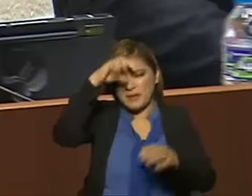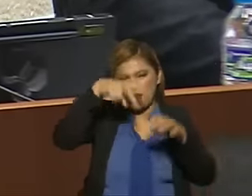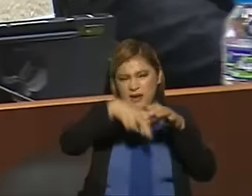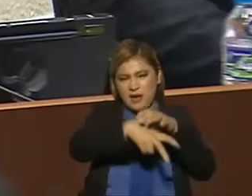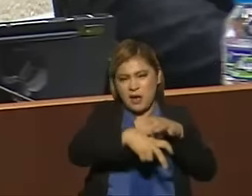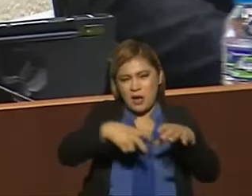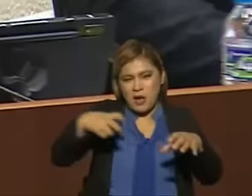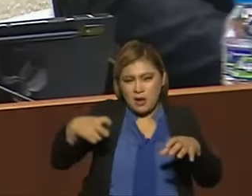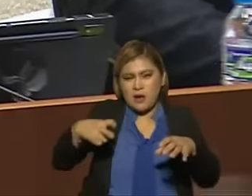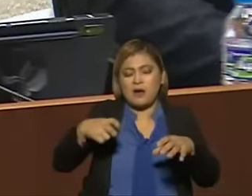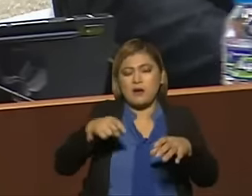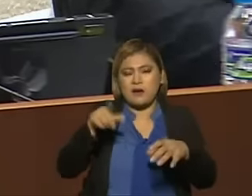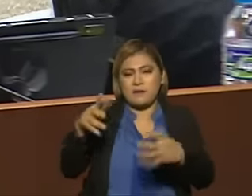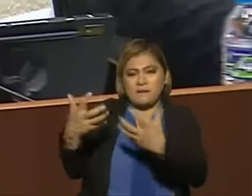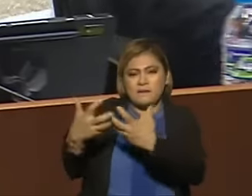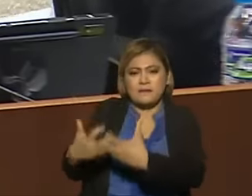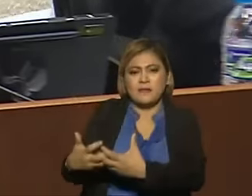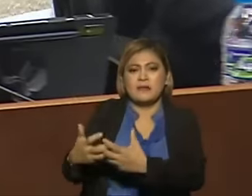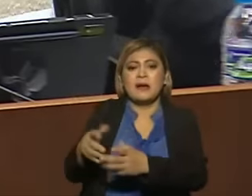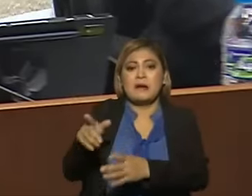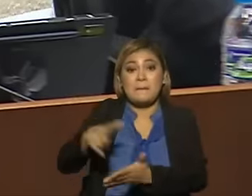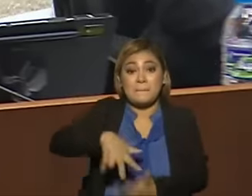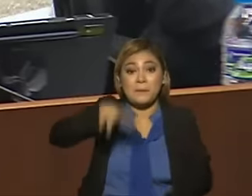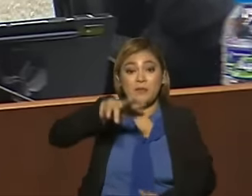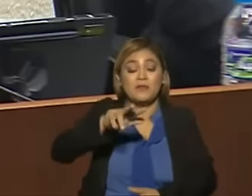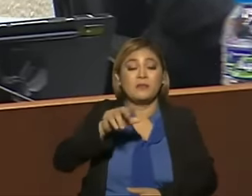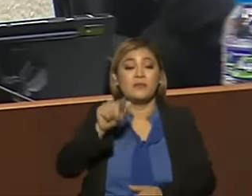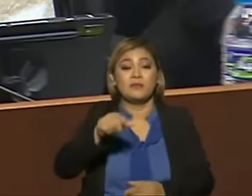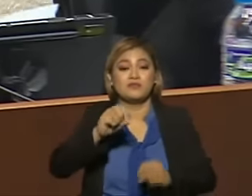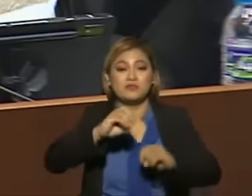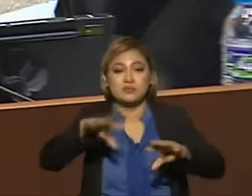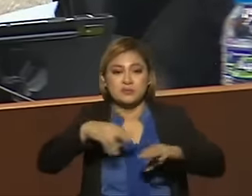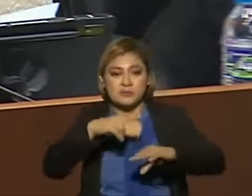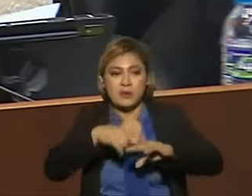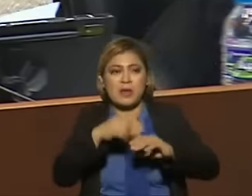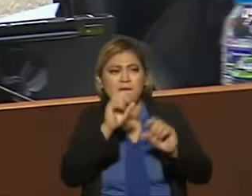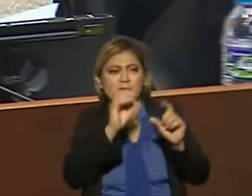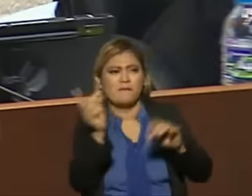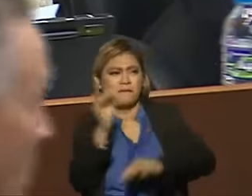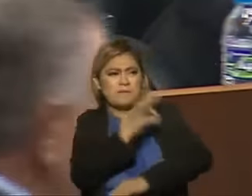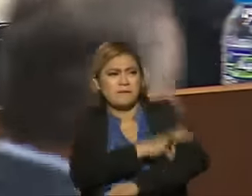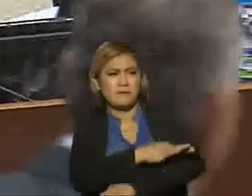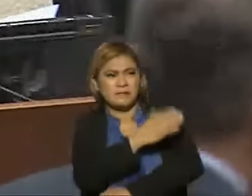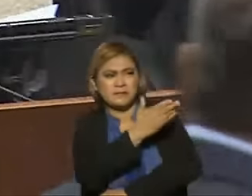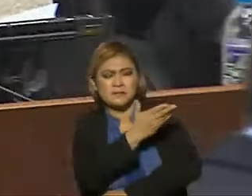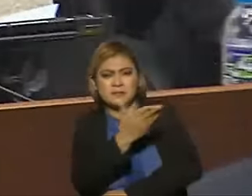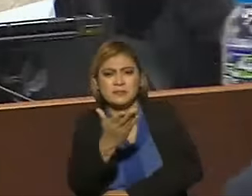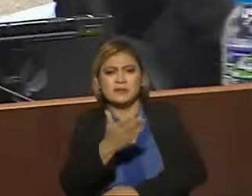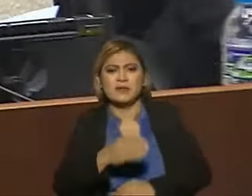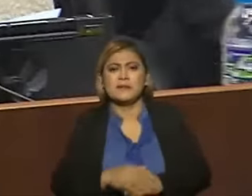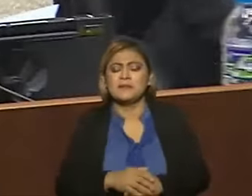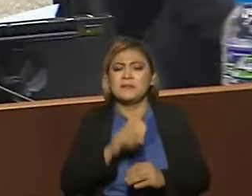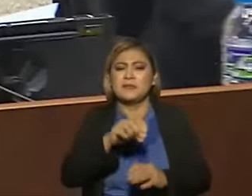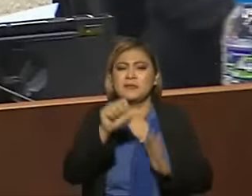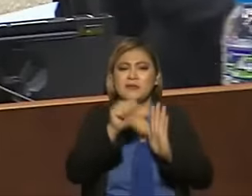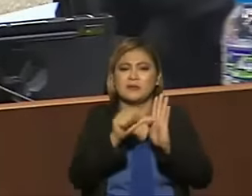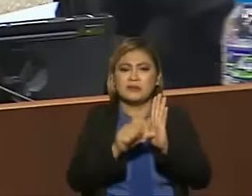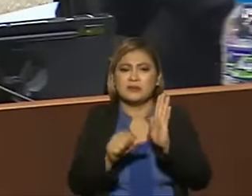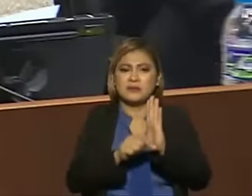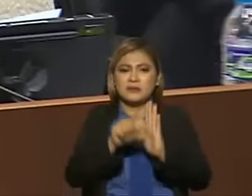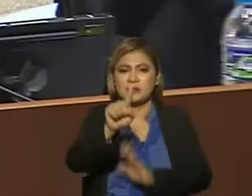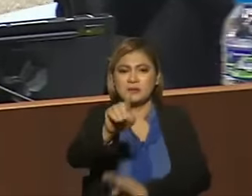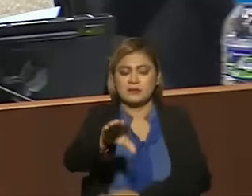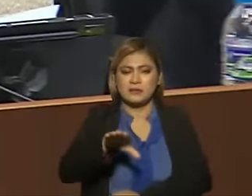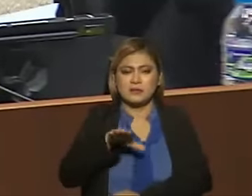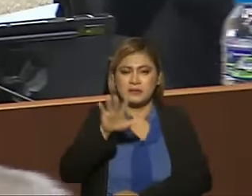Estado y la Sociedad Minera Panamá S.A., aprobado por el Pleno en la fecha reivindicada. En vista de que el artículo 159 de la Constitución